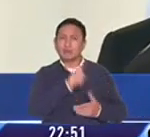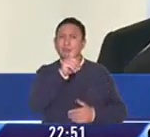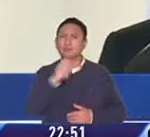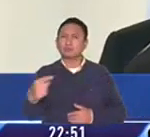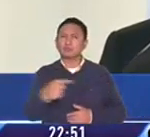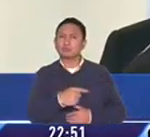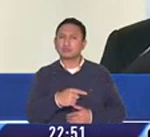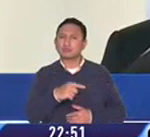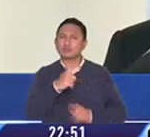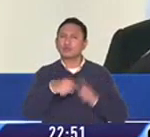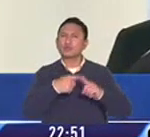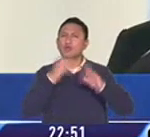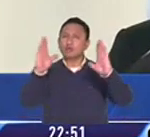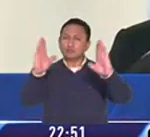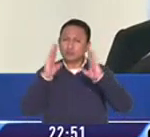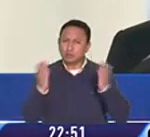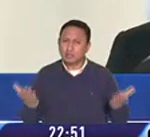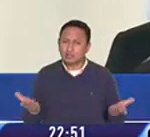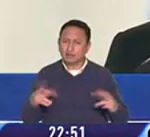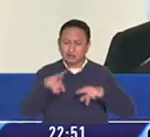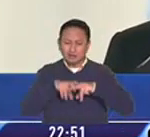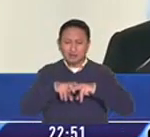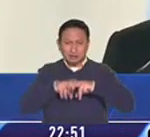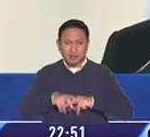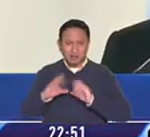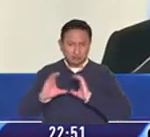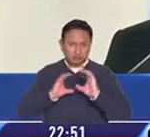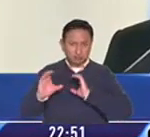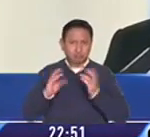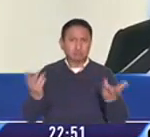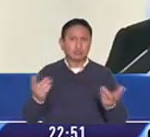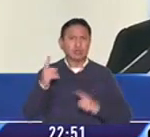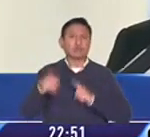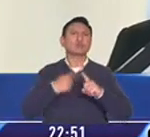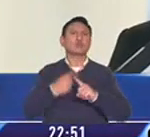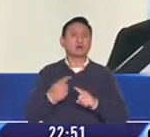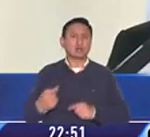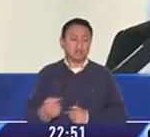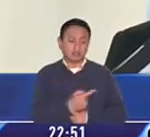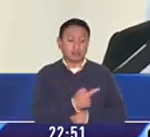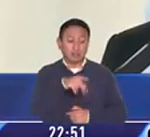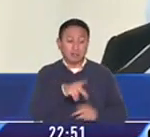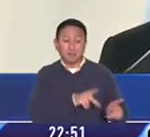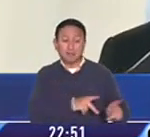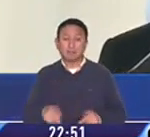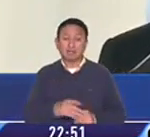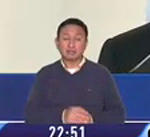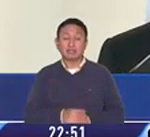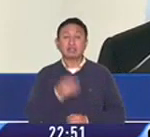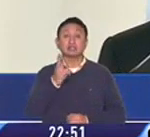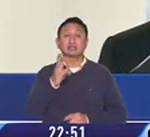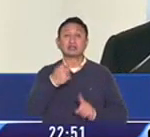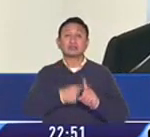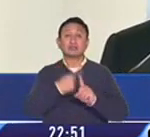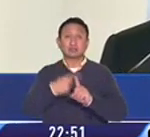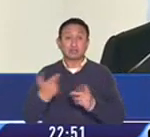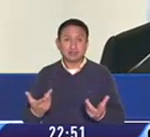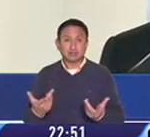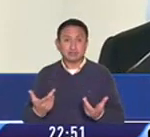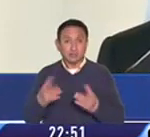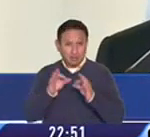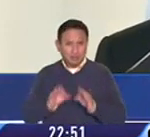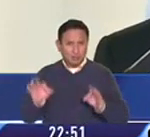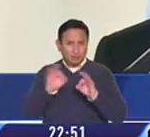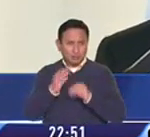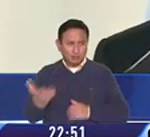van a escucharnos? ¿Cuándo van a sentarse con nosotros? ¿Cuándo van a decir, estos son los planes para estos 17 meses? Es importante